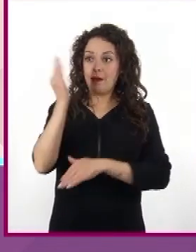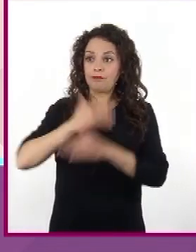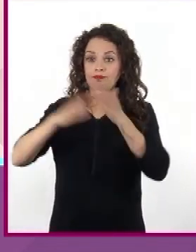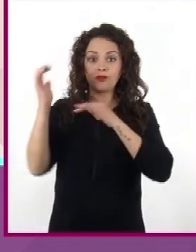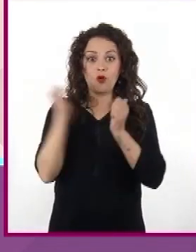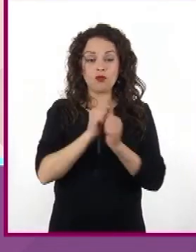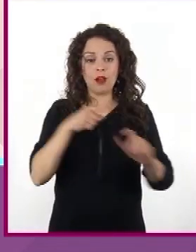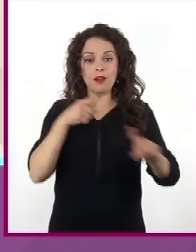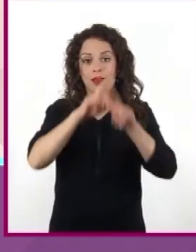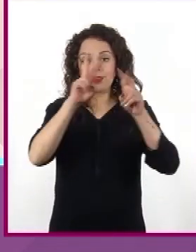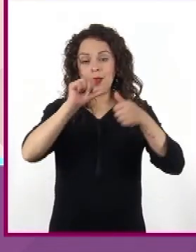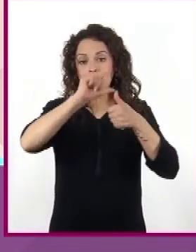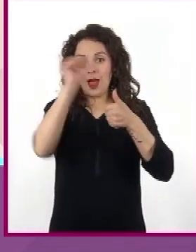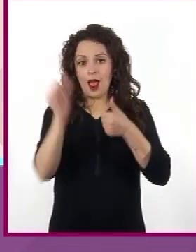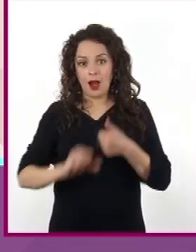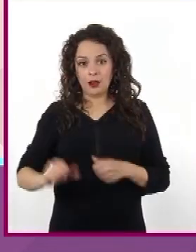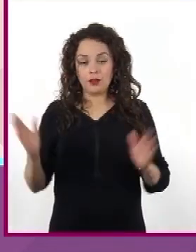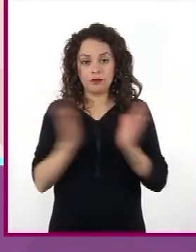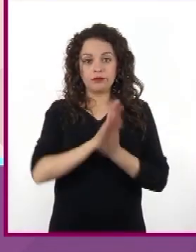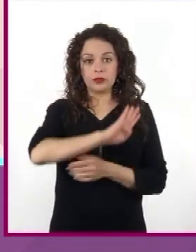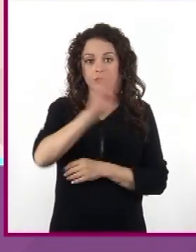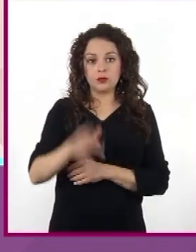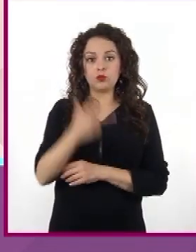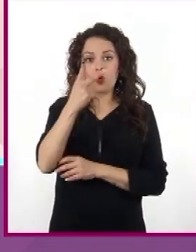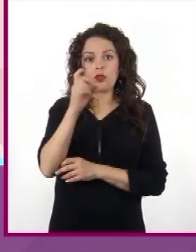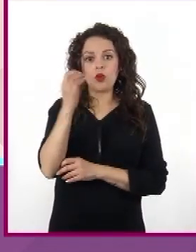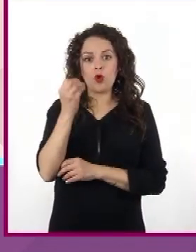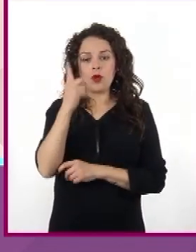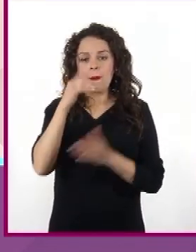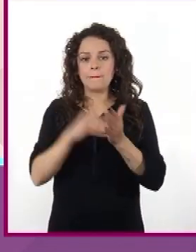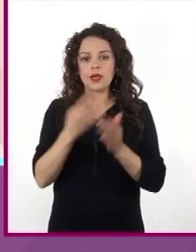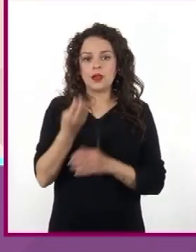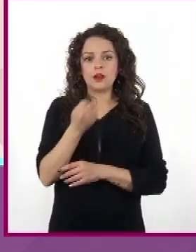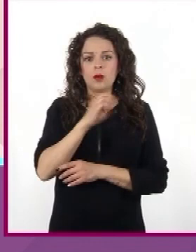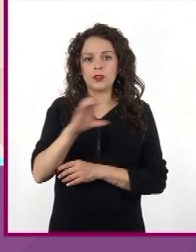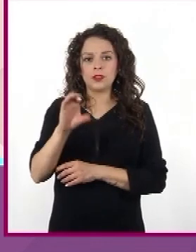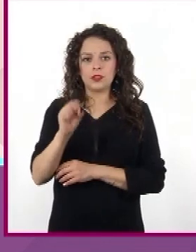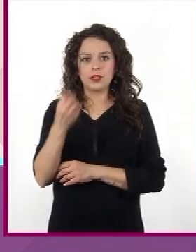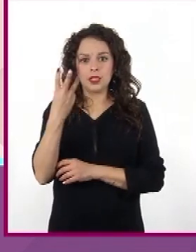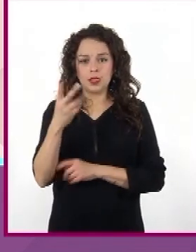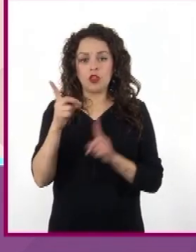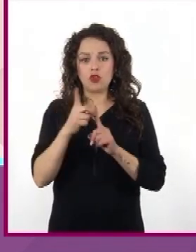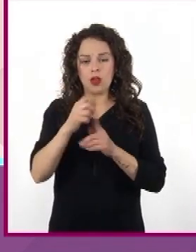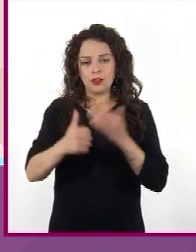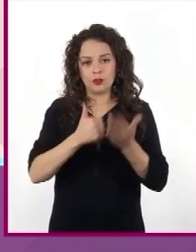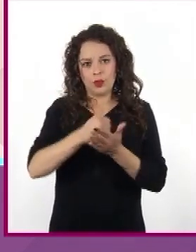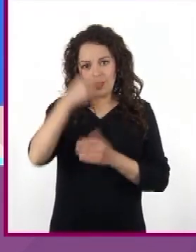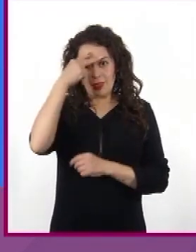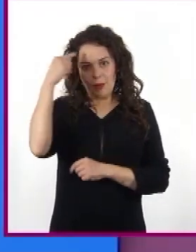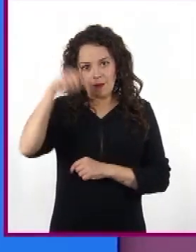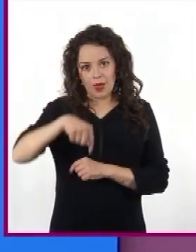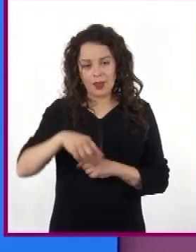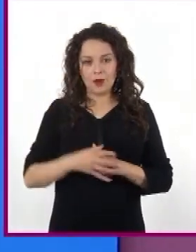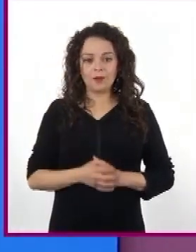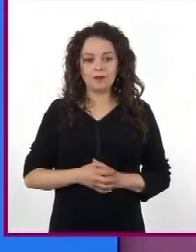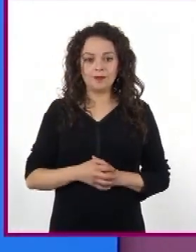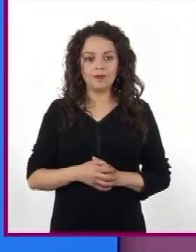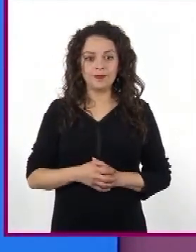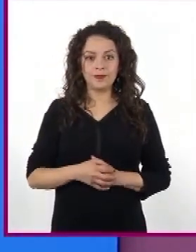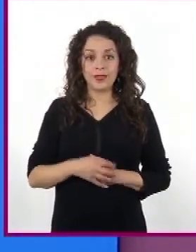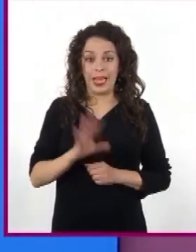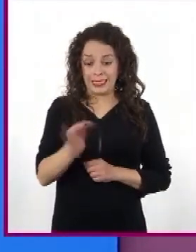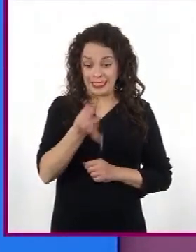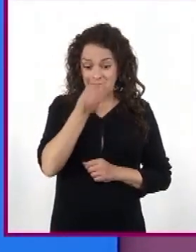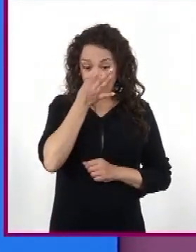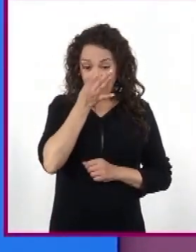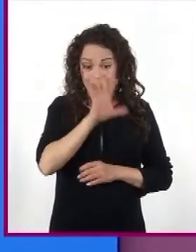artes. Fallece un 8 de octubre de 1963 en la Ciudad de México. Estamos a punto de